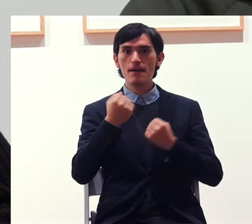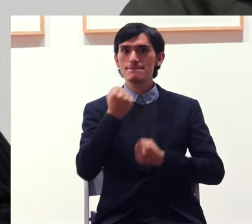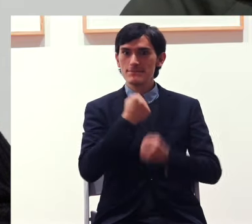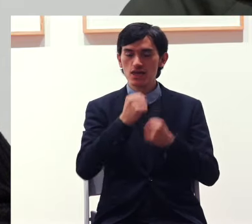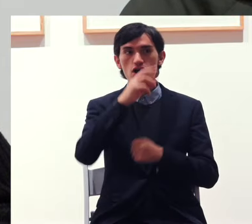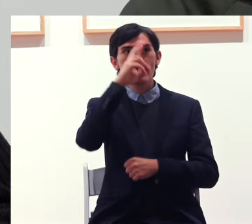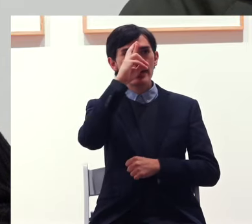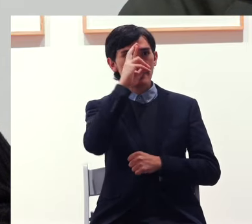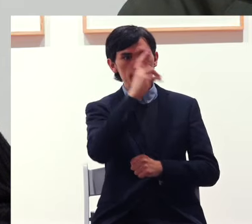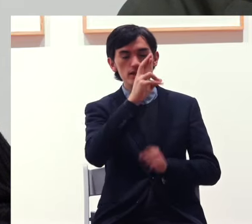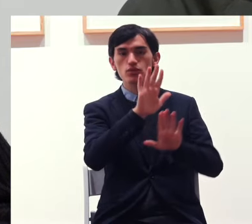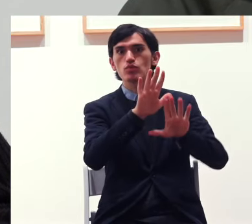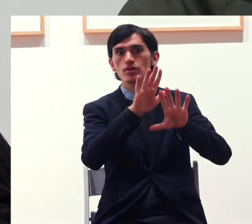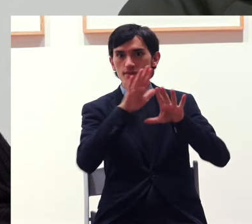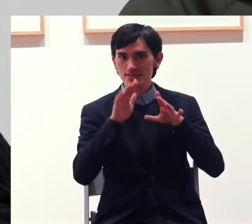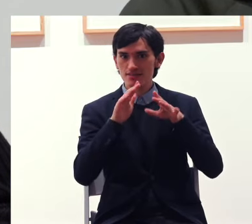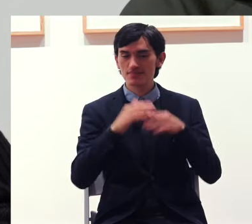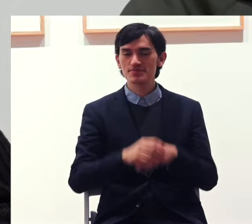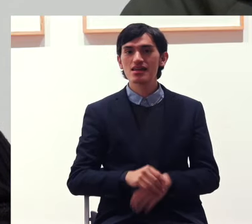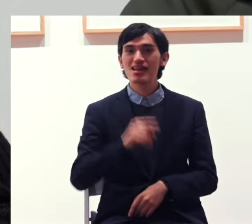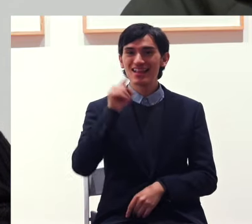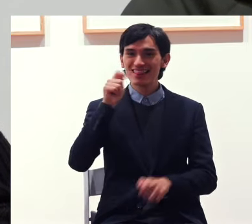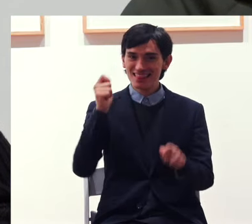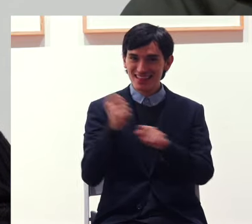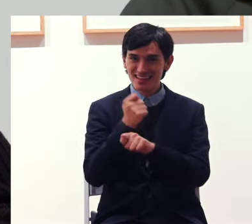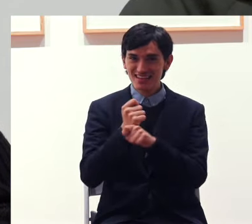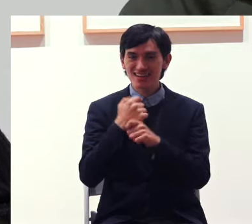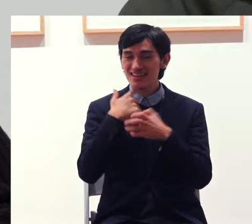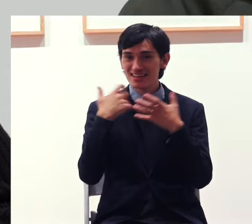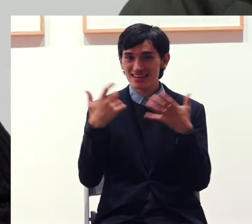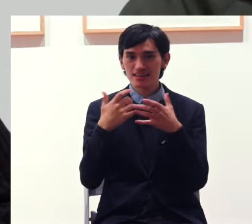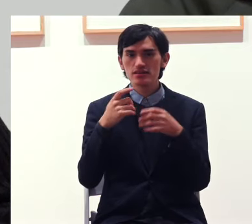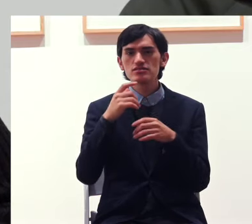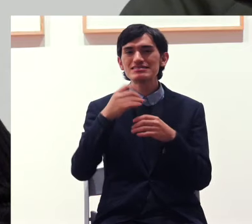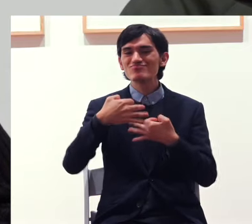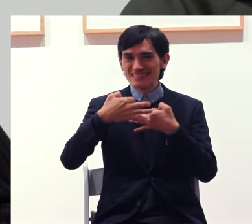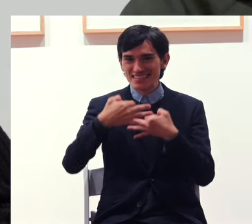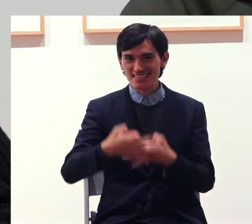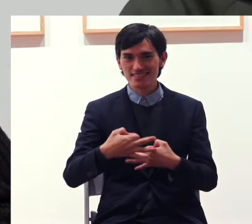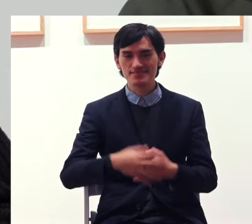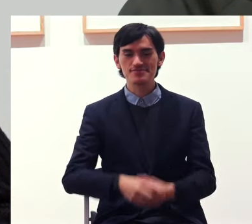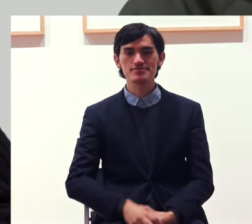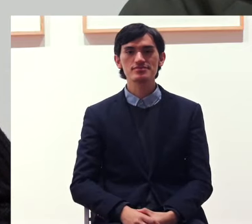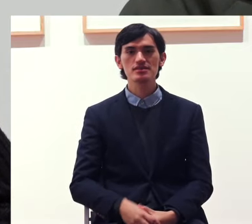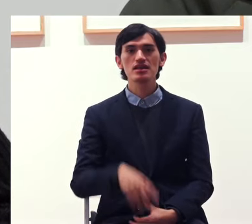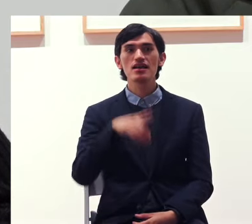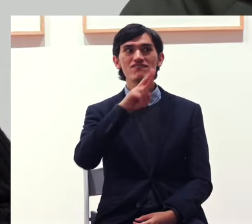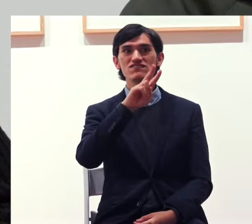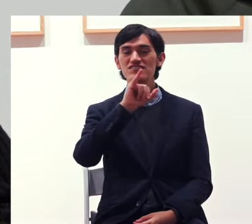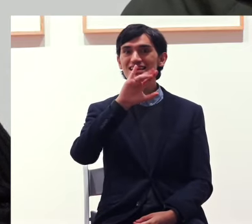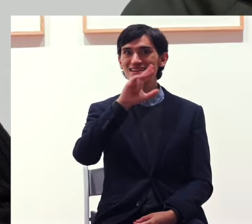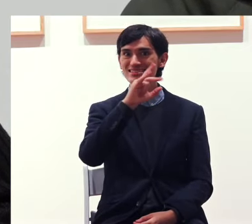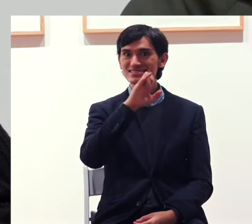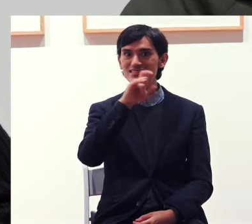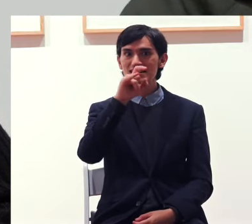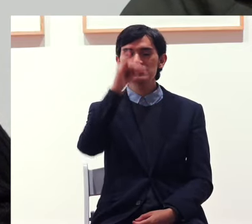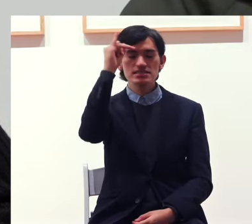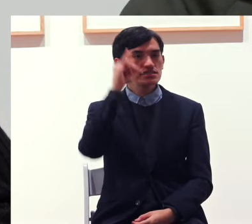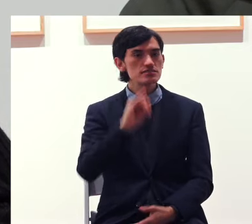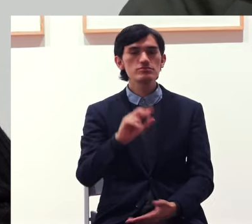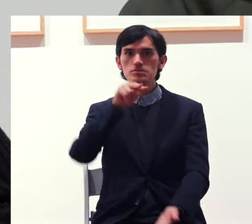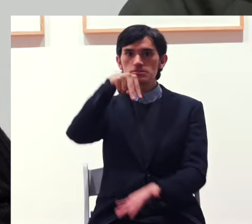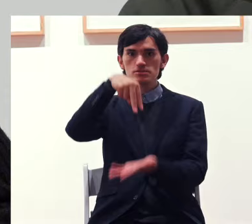un poco de miedo, respeto y admiración. Todo ese taller era solemnidad y certeza. Era un